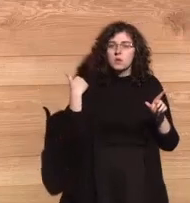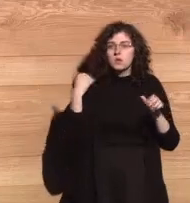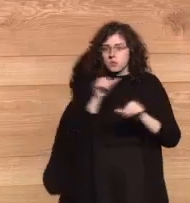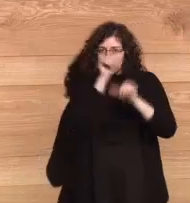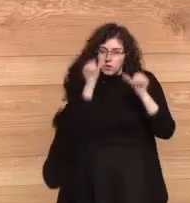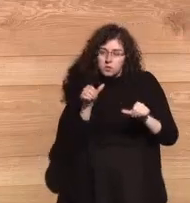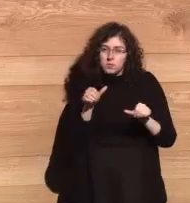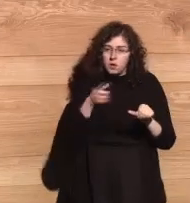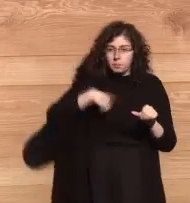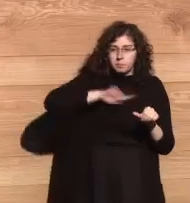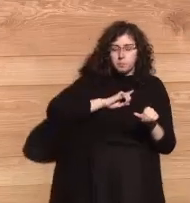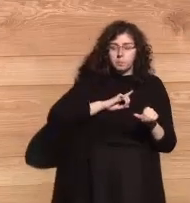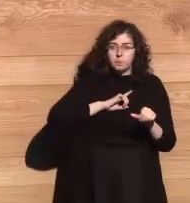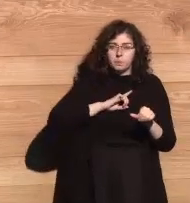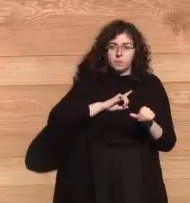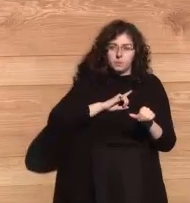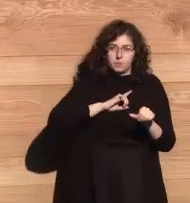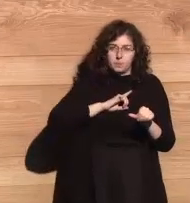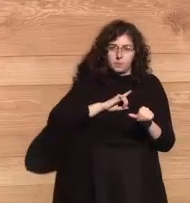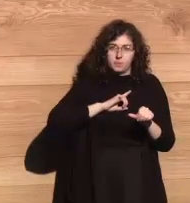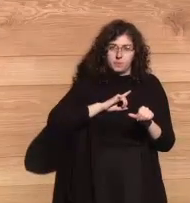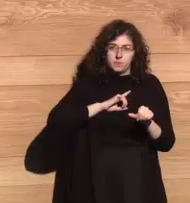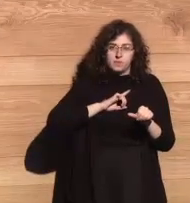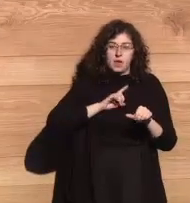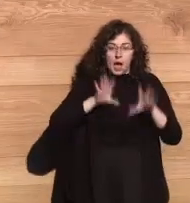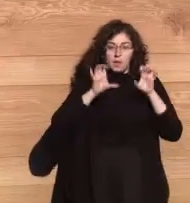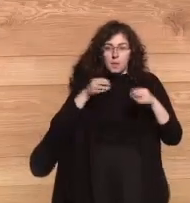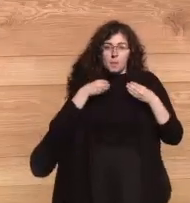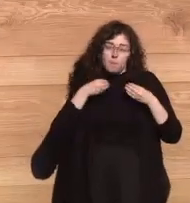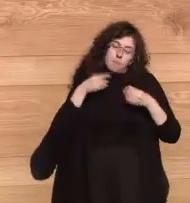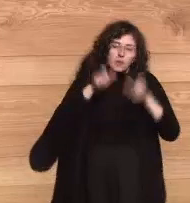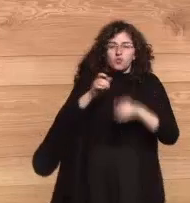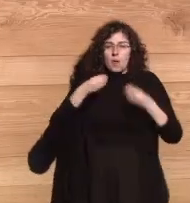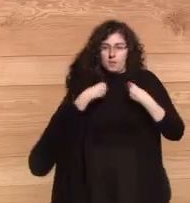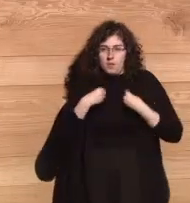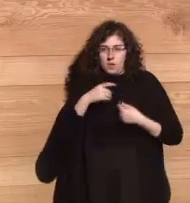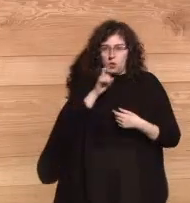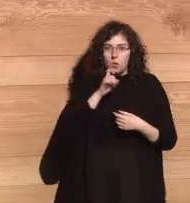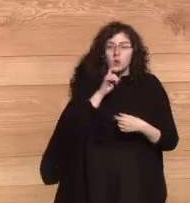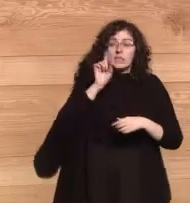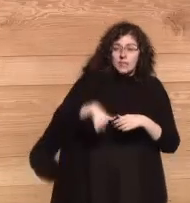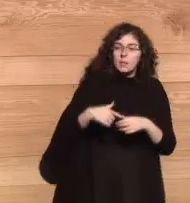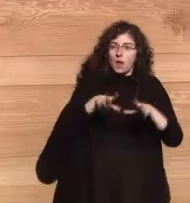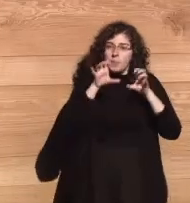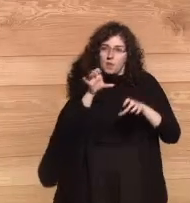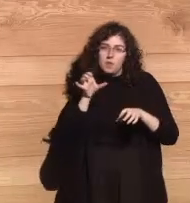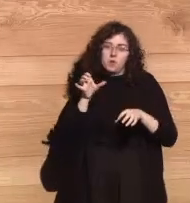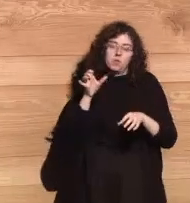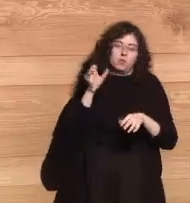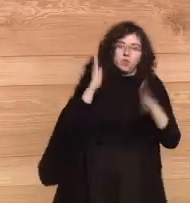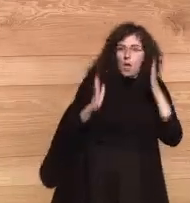manera en que nosotros aprendemos cómo viven las personas. Es un retrato del tiempo a donde viven, cómo se visten, ¿no? Su entorno, su